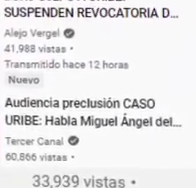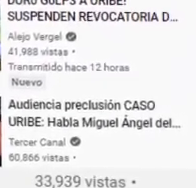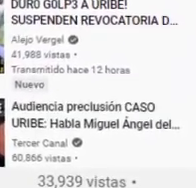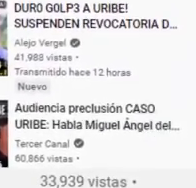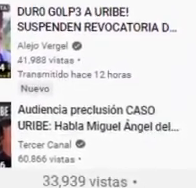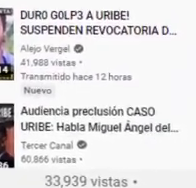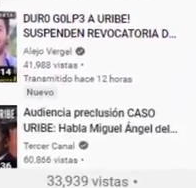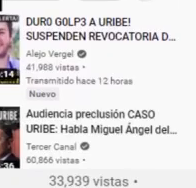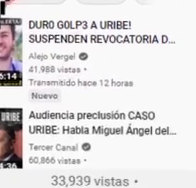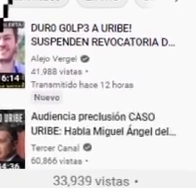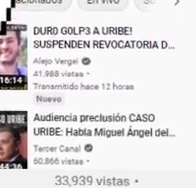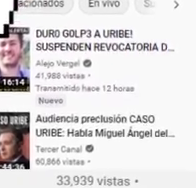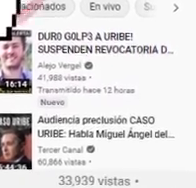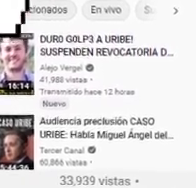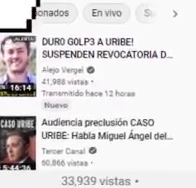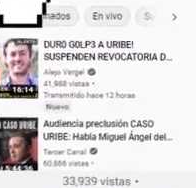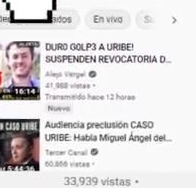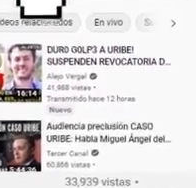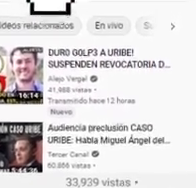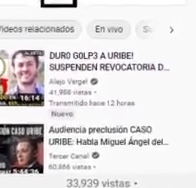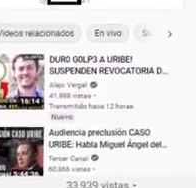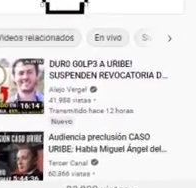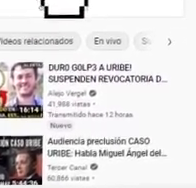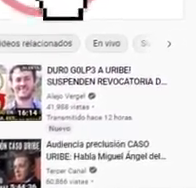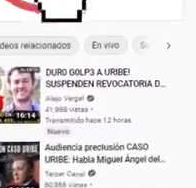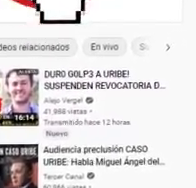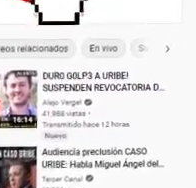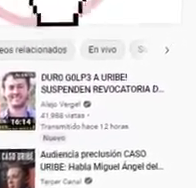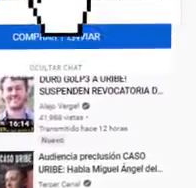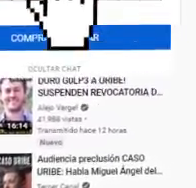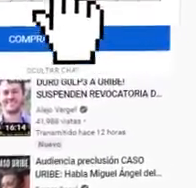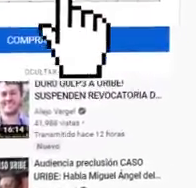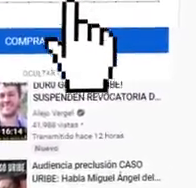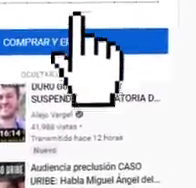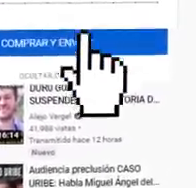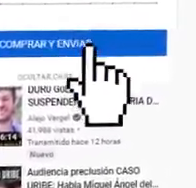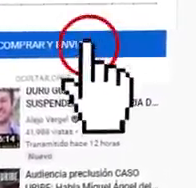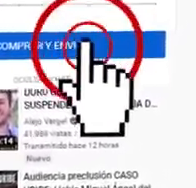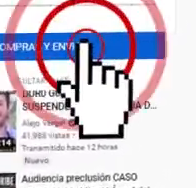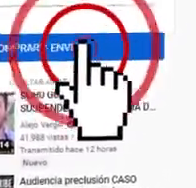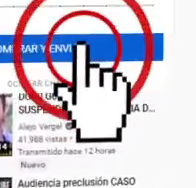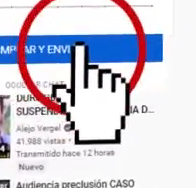notificaciones. Puedes donar fácilmente para que continuemos con nuestro trabajo.